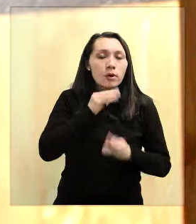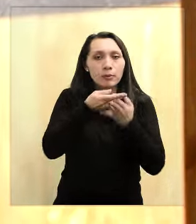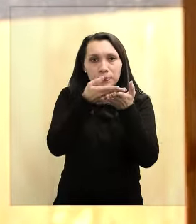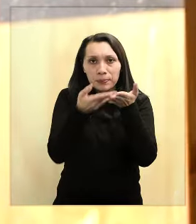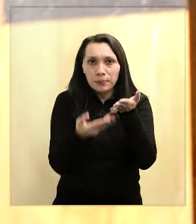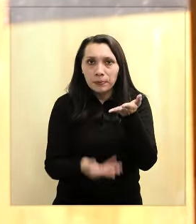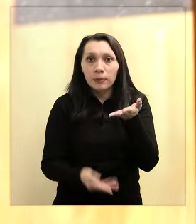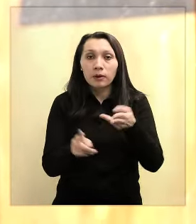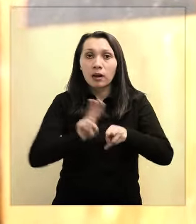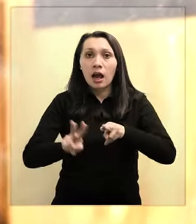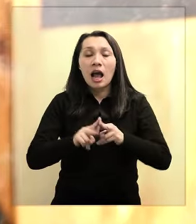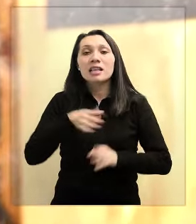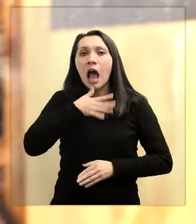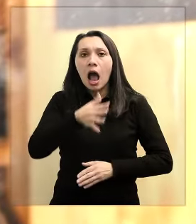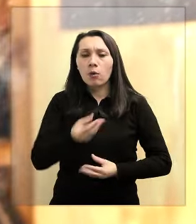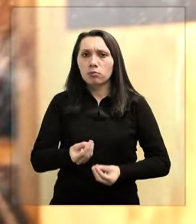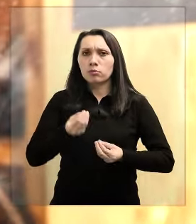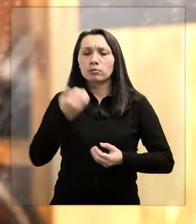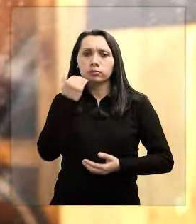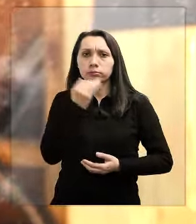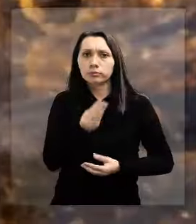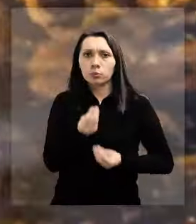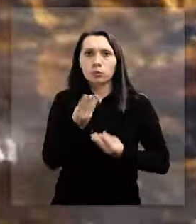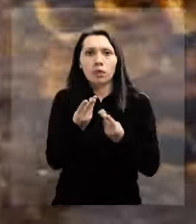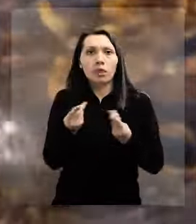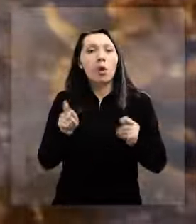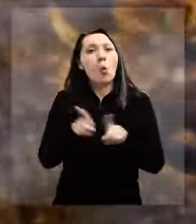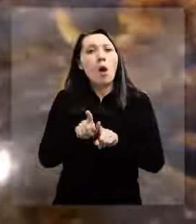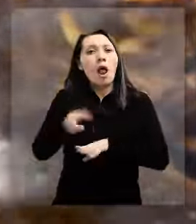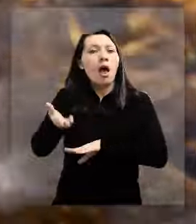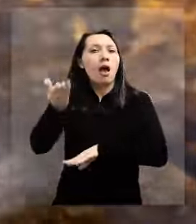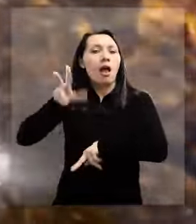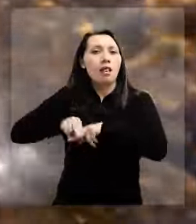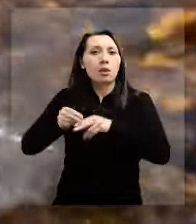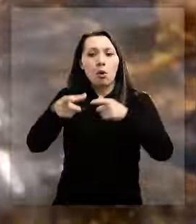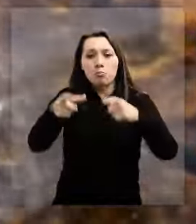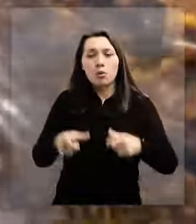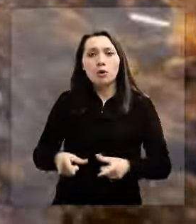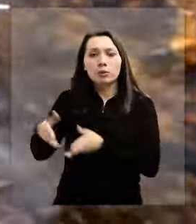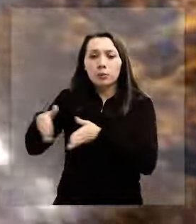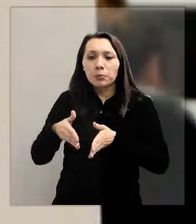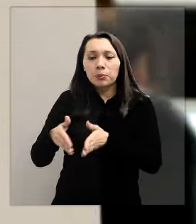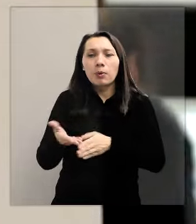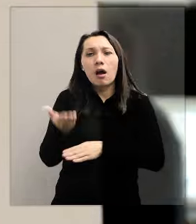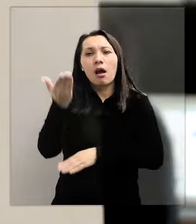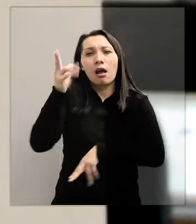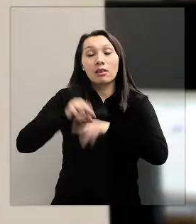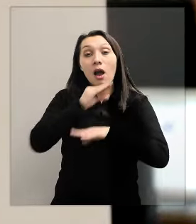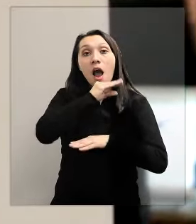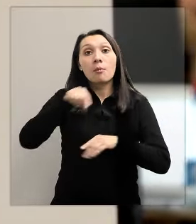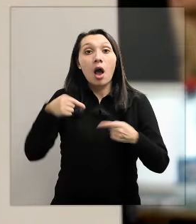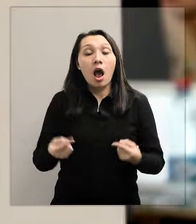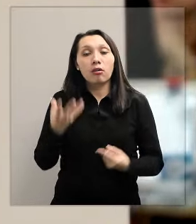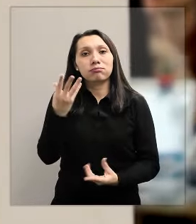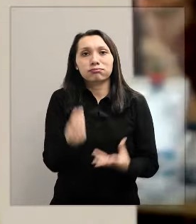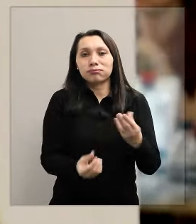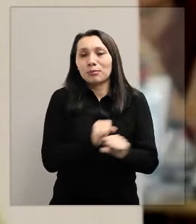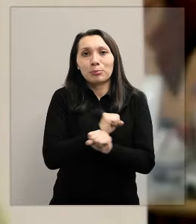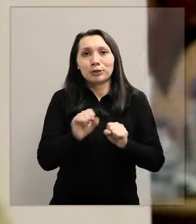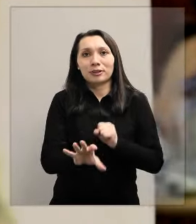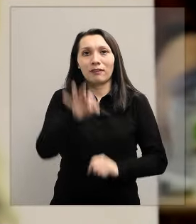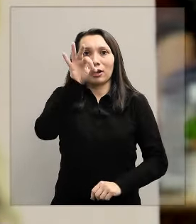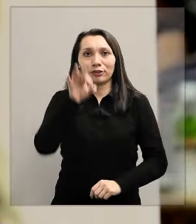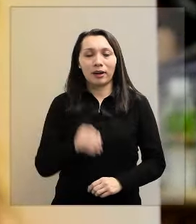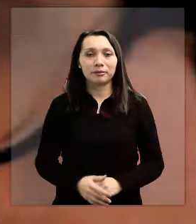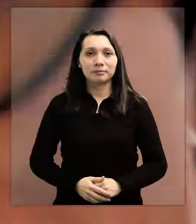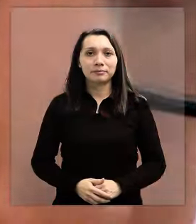filtrado. Lo que hace que obtengan agua de gran calidad, como si fueran esas antiguas pozos de vertiente o norias que antes había en el campo y hoy día ya son imposibles de